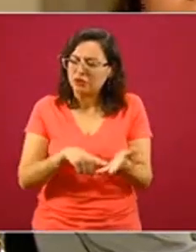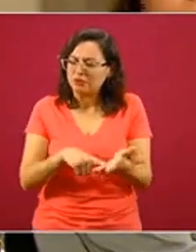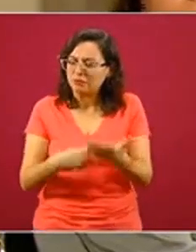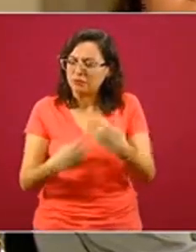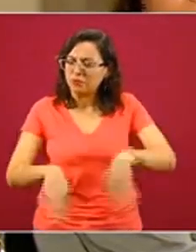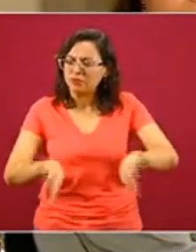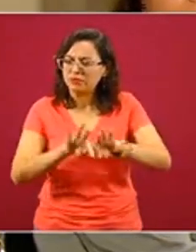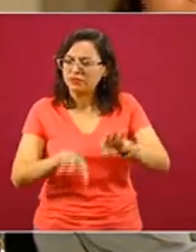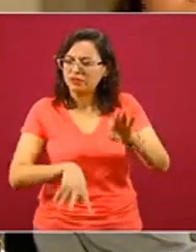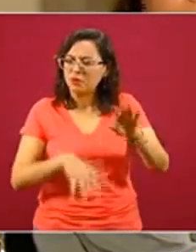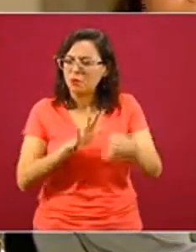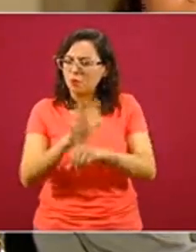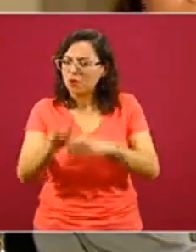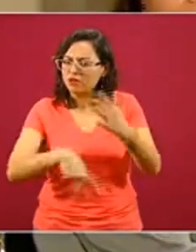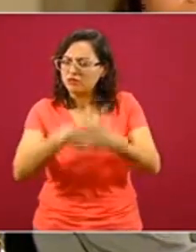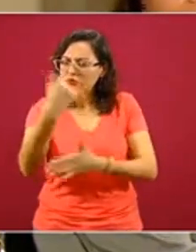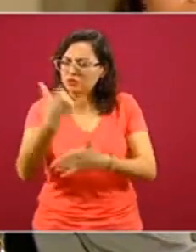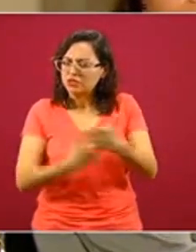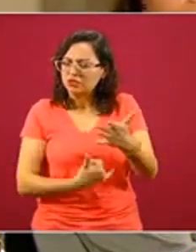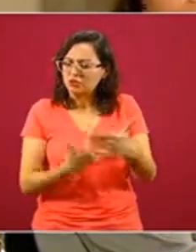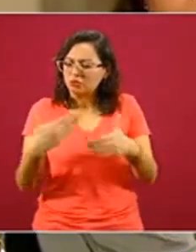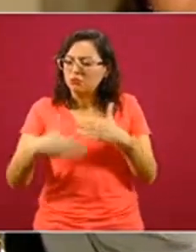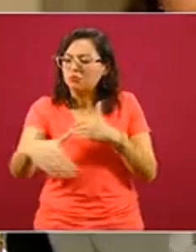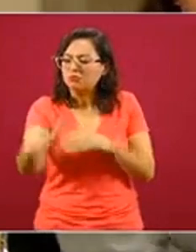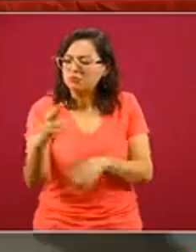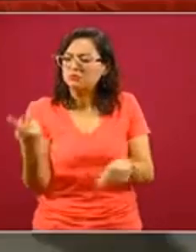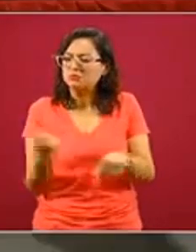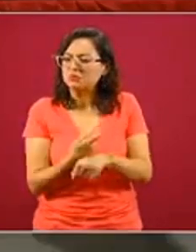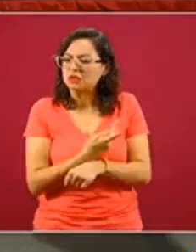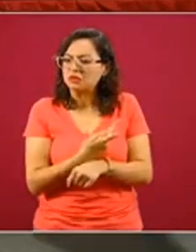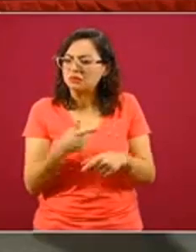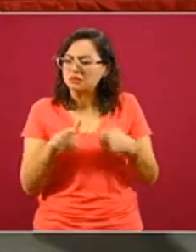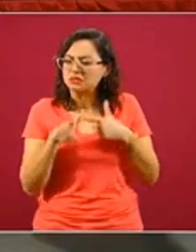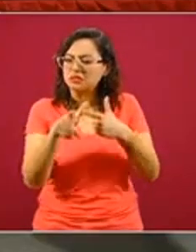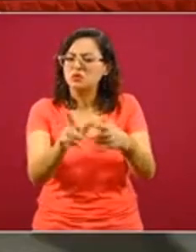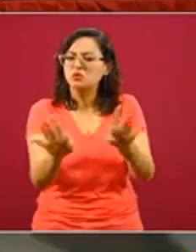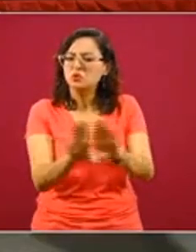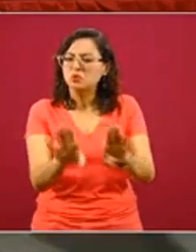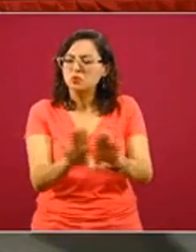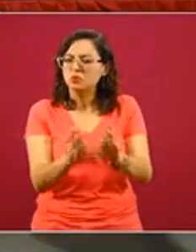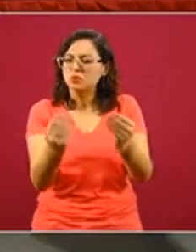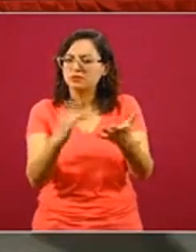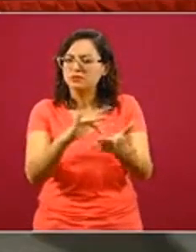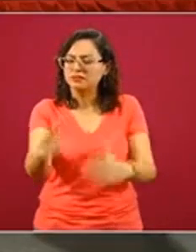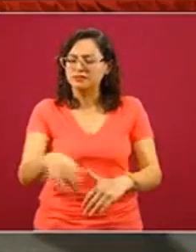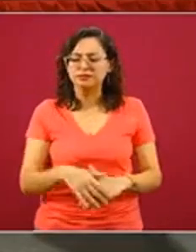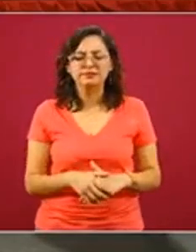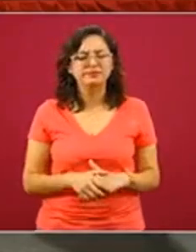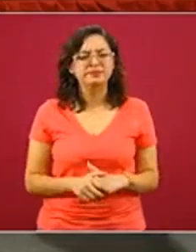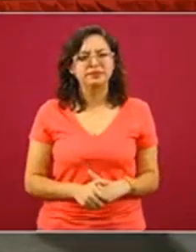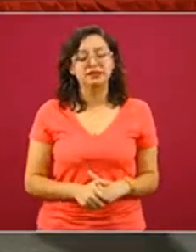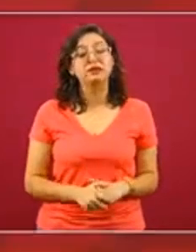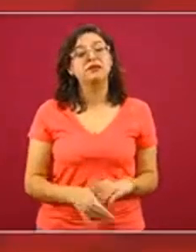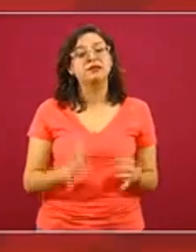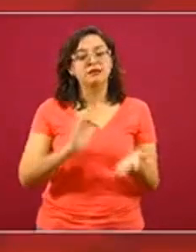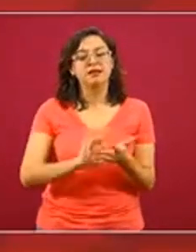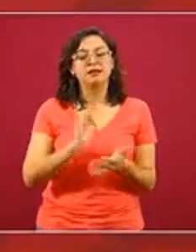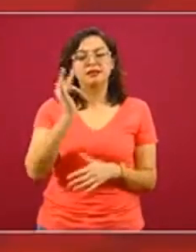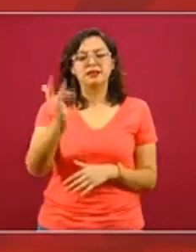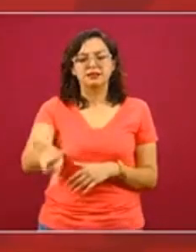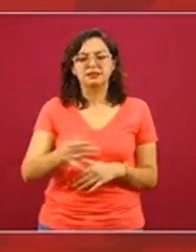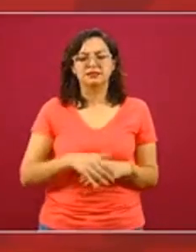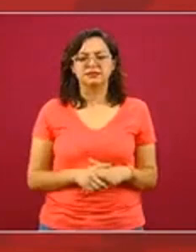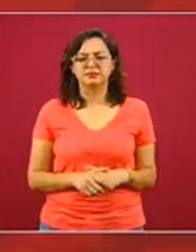cuáles son los planes en este sentido. Muchas gracias. Muchas gracias. Efectivamente, le